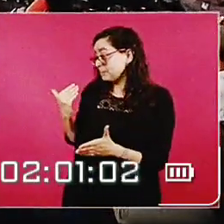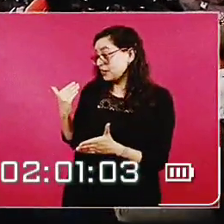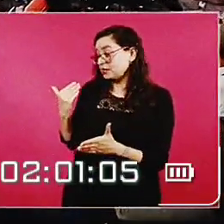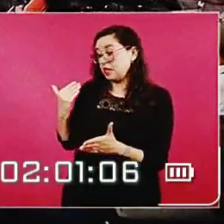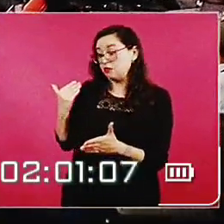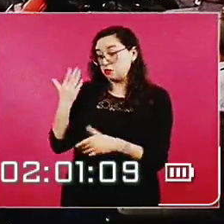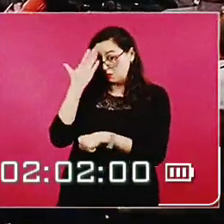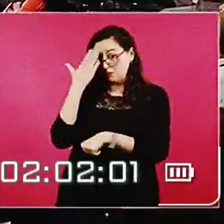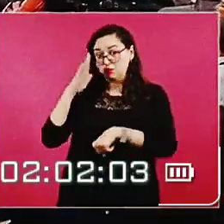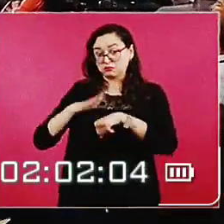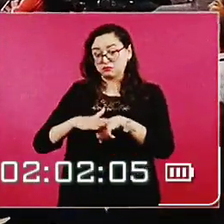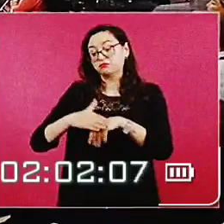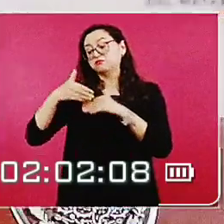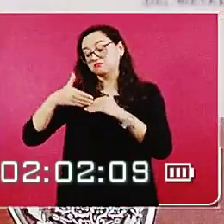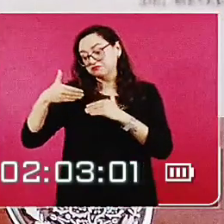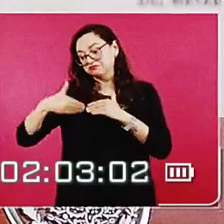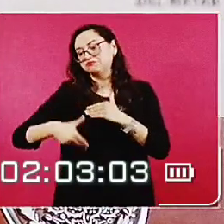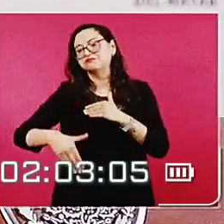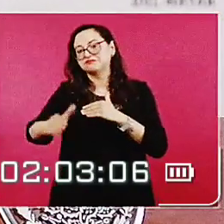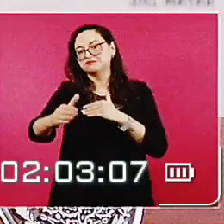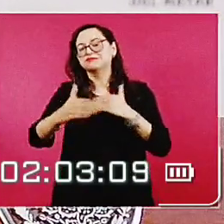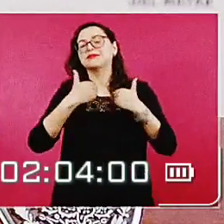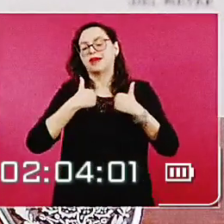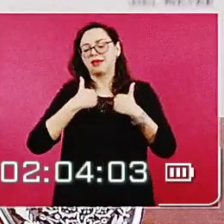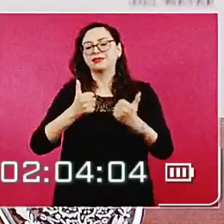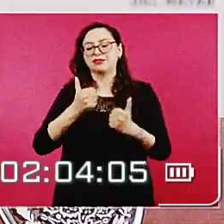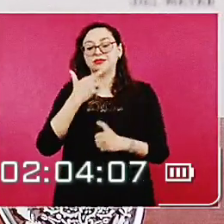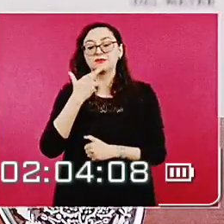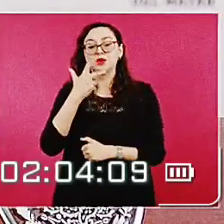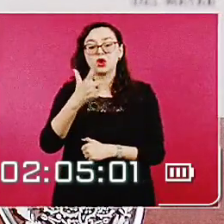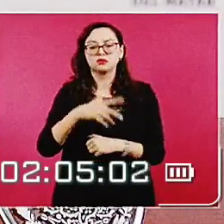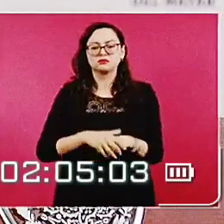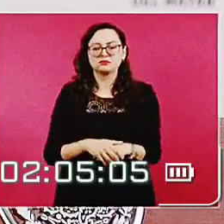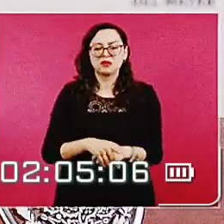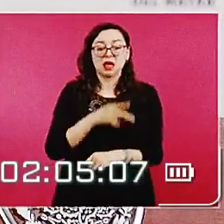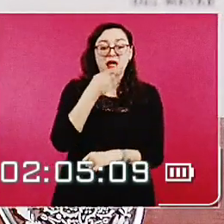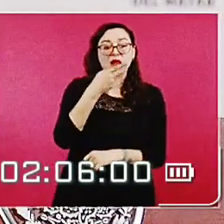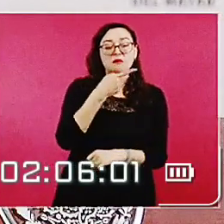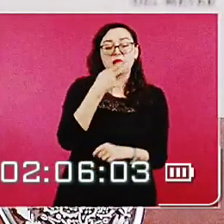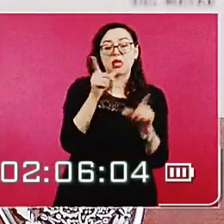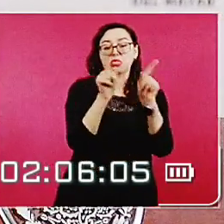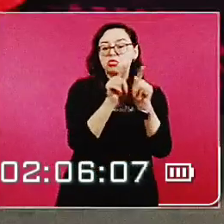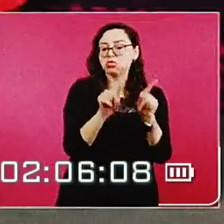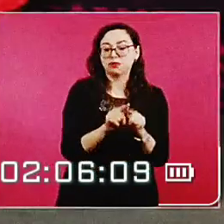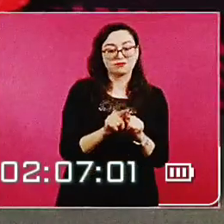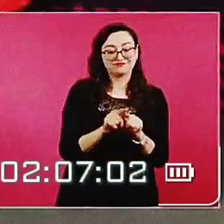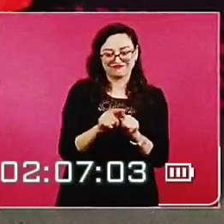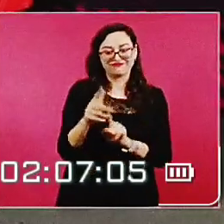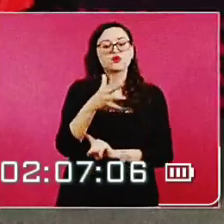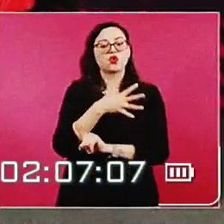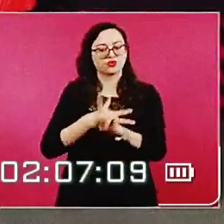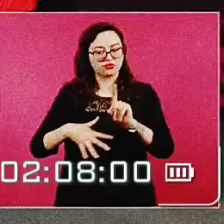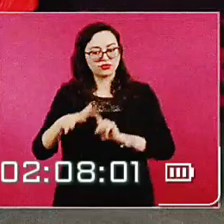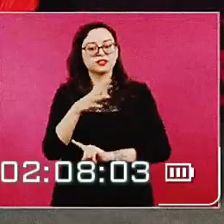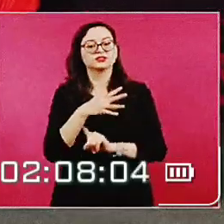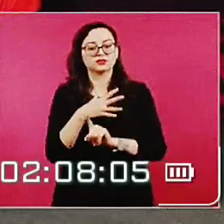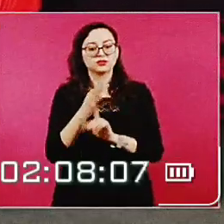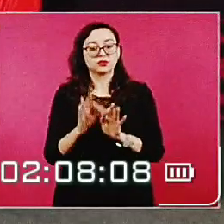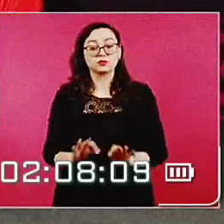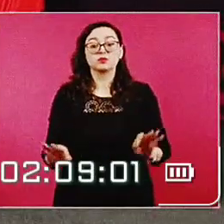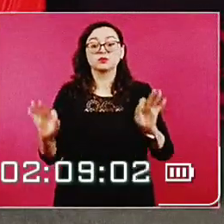contexto y tampoco los procesos políticos y sociales surgen de